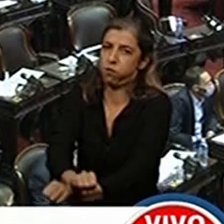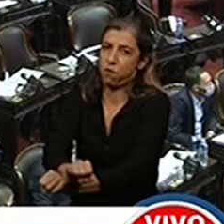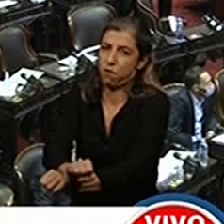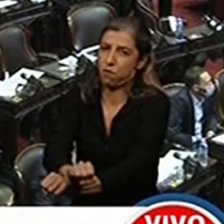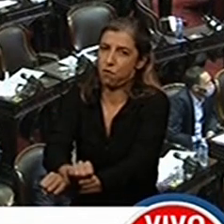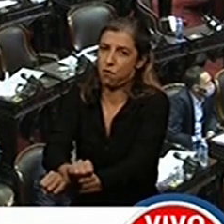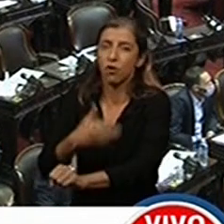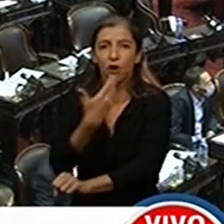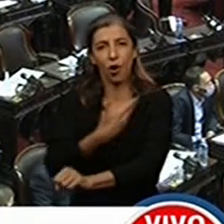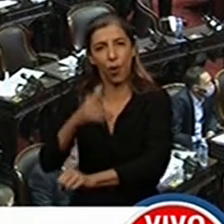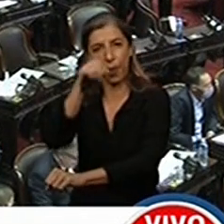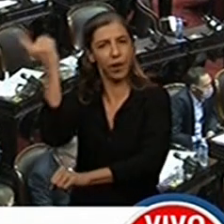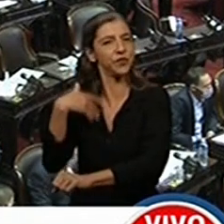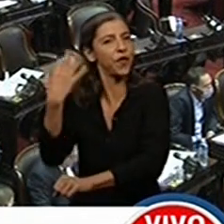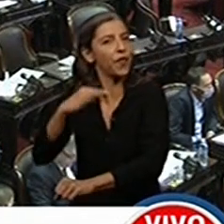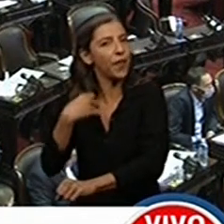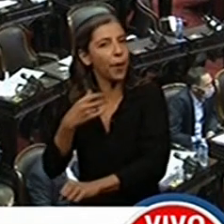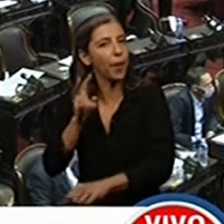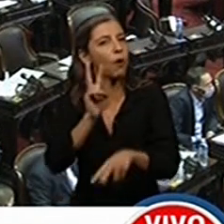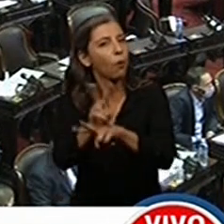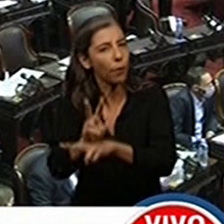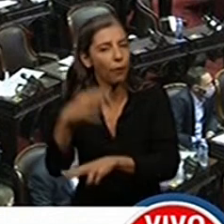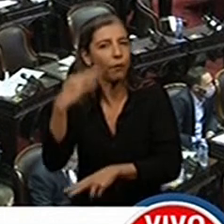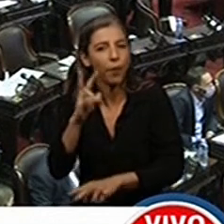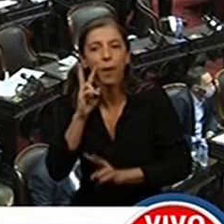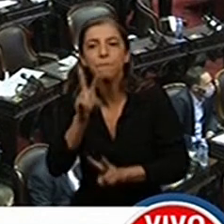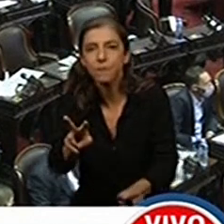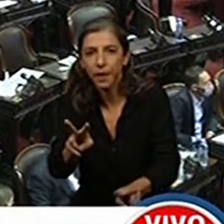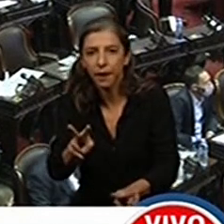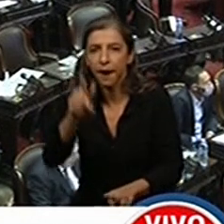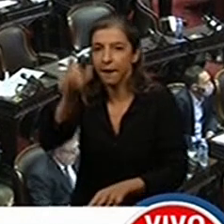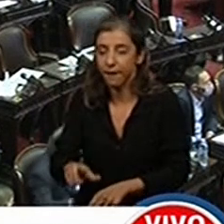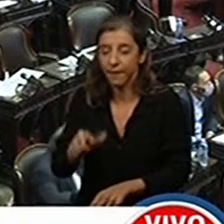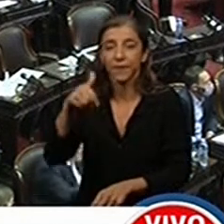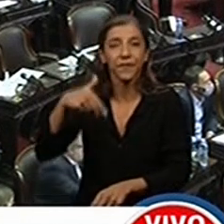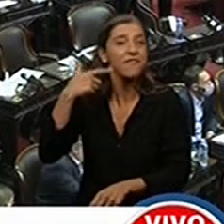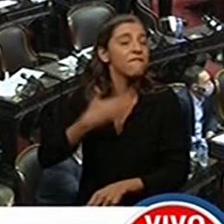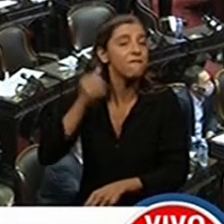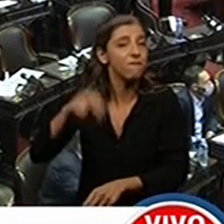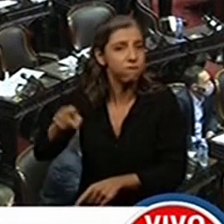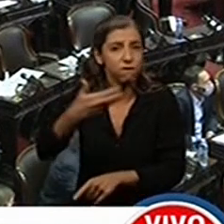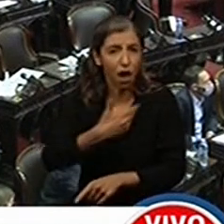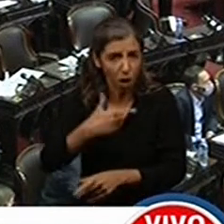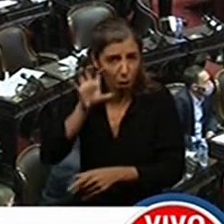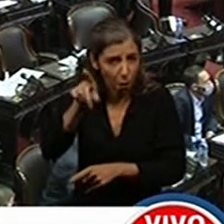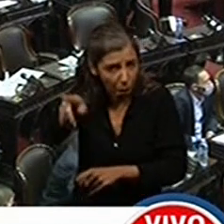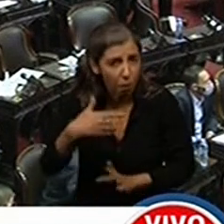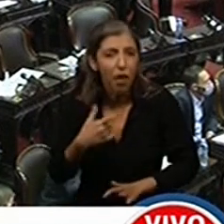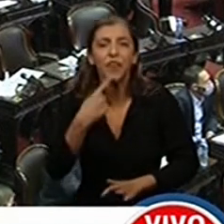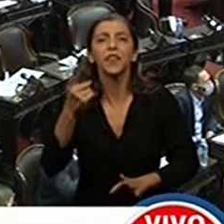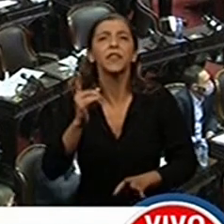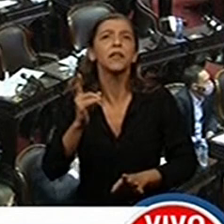debía mirar para el costado. Gildo Infrán, el gobernador que cree que él es el